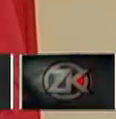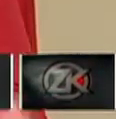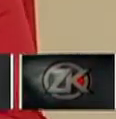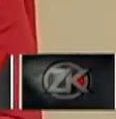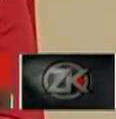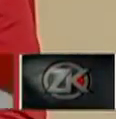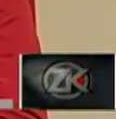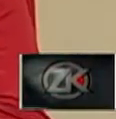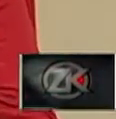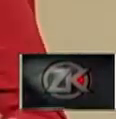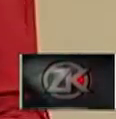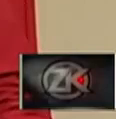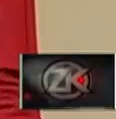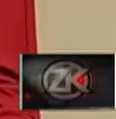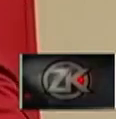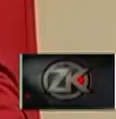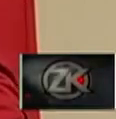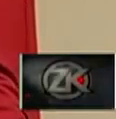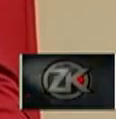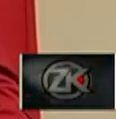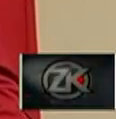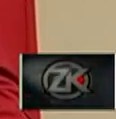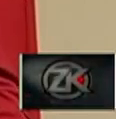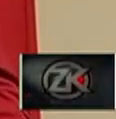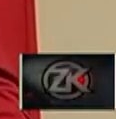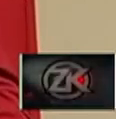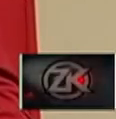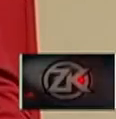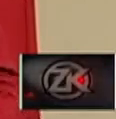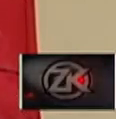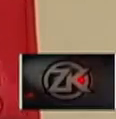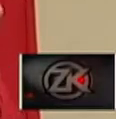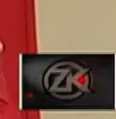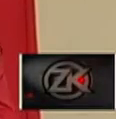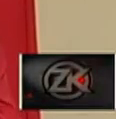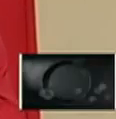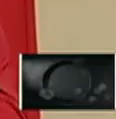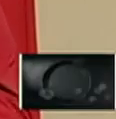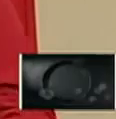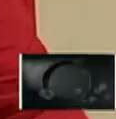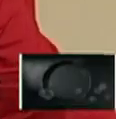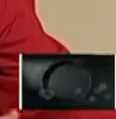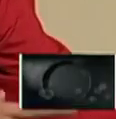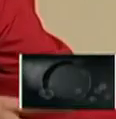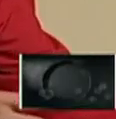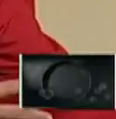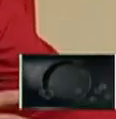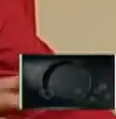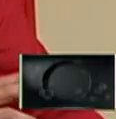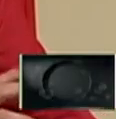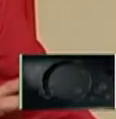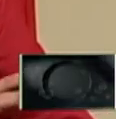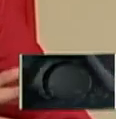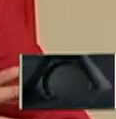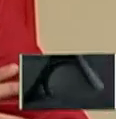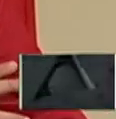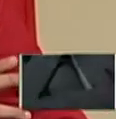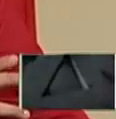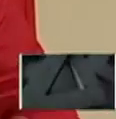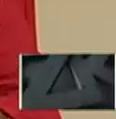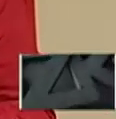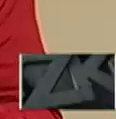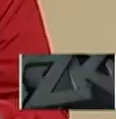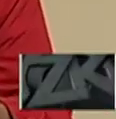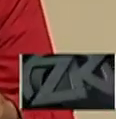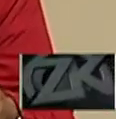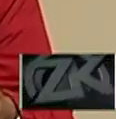calle, te puedes parar, sacas tu cédula y puedes tener ahí guardada en la gaveta. En la Cuarta República, con los dinosaurios esos que te acompañan, tú no puedes hacer eso.